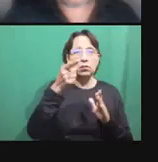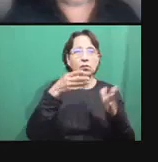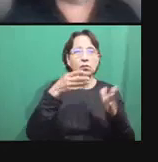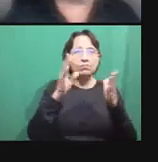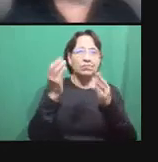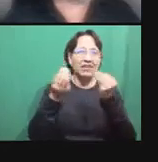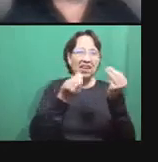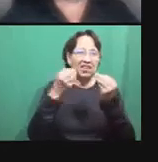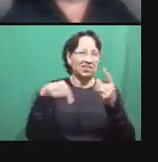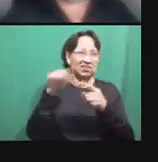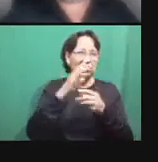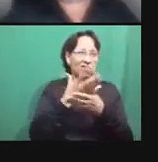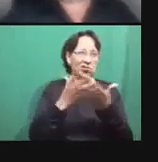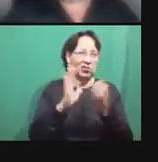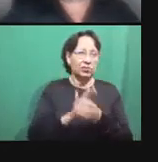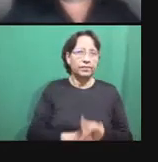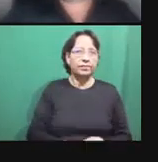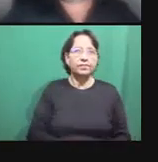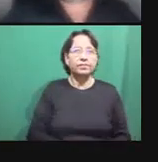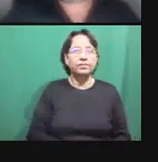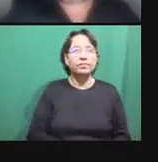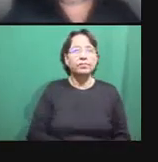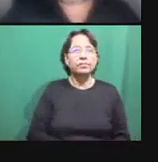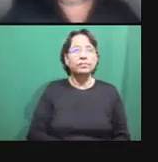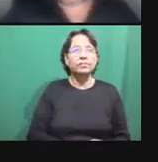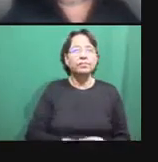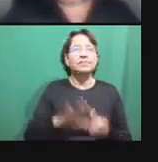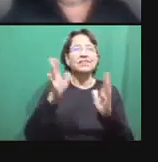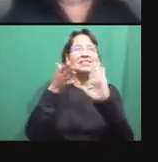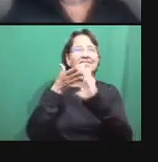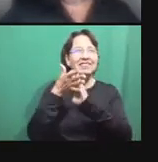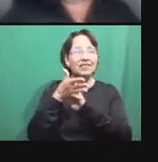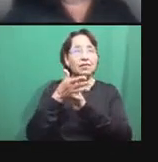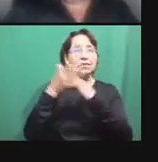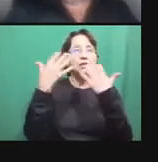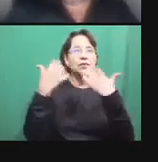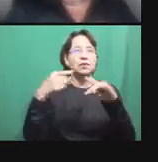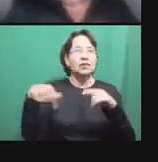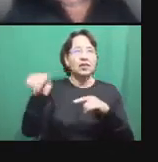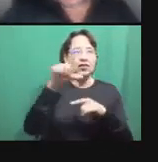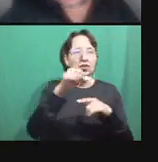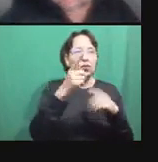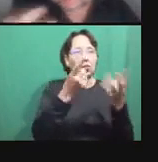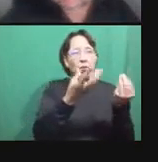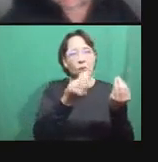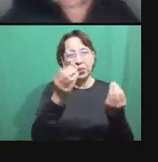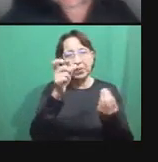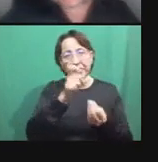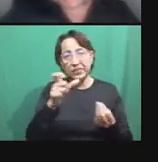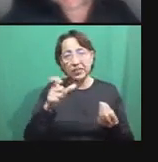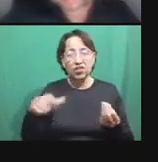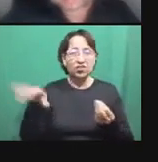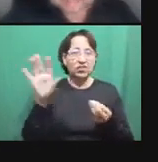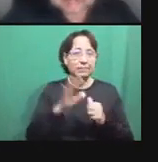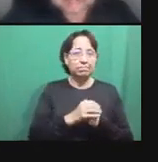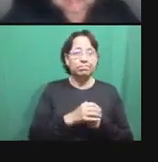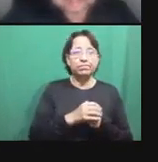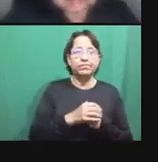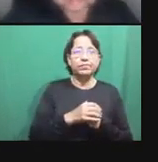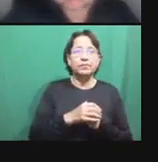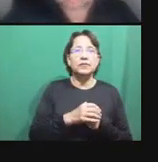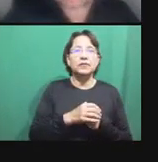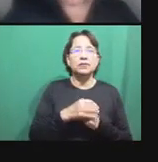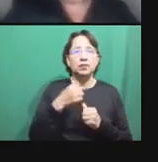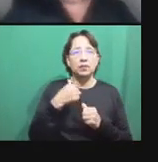desde entonces, promulgó acerca de la supremacía de la clase dirigente, de tal manera que traduje o trasladé